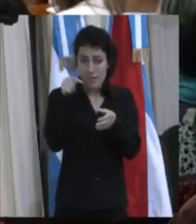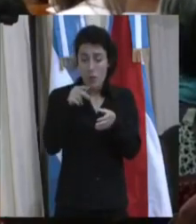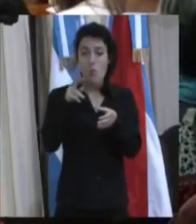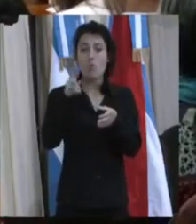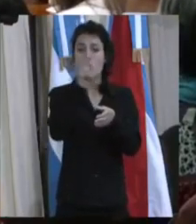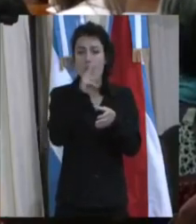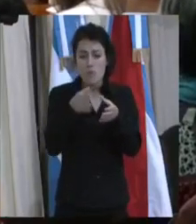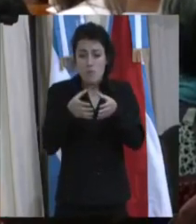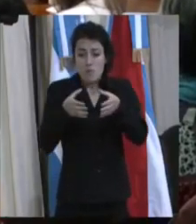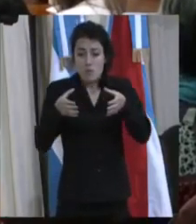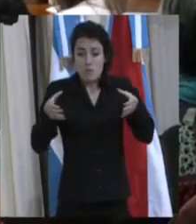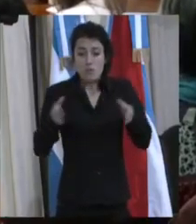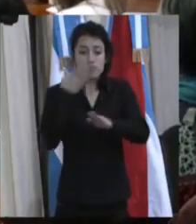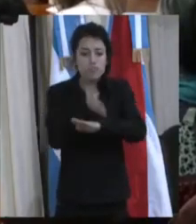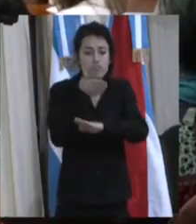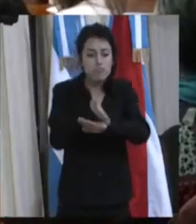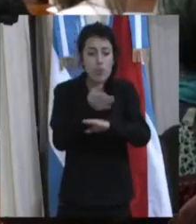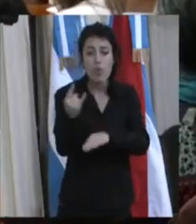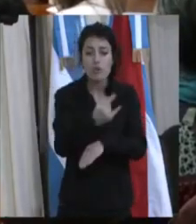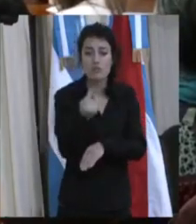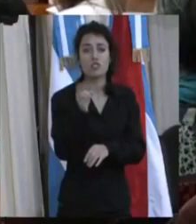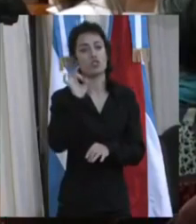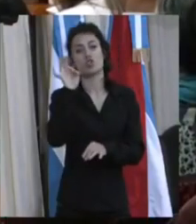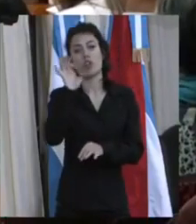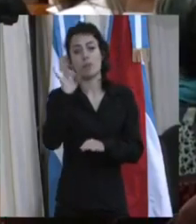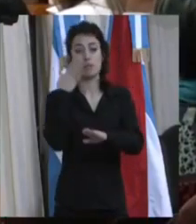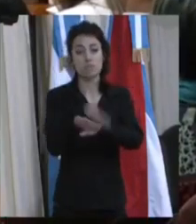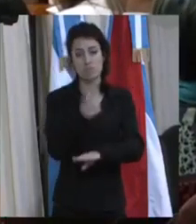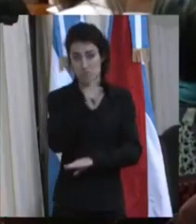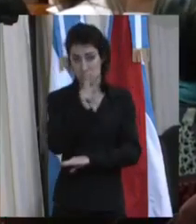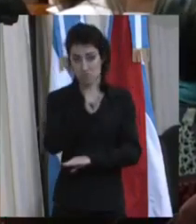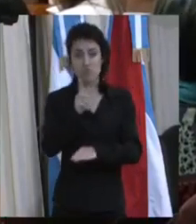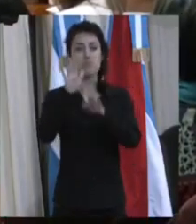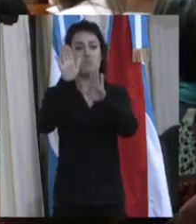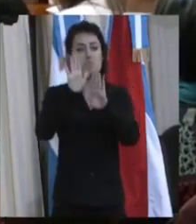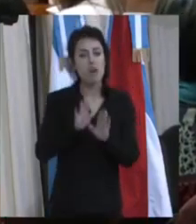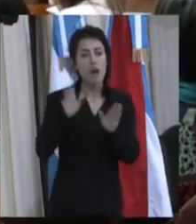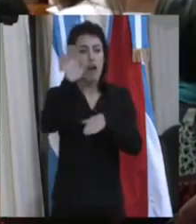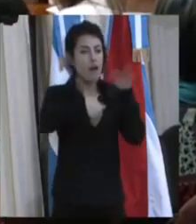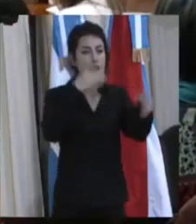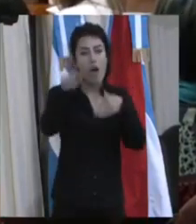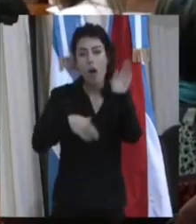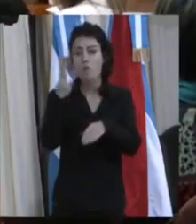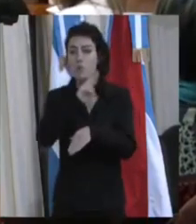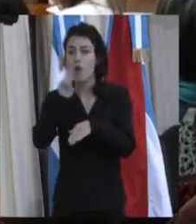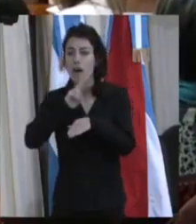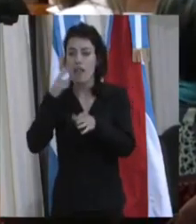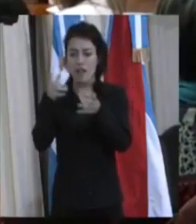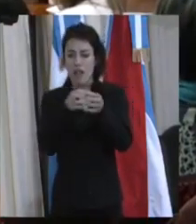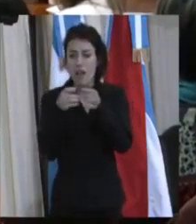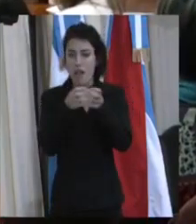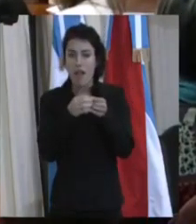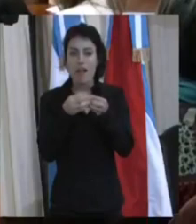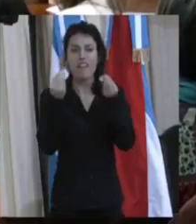mujeres que ingresan a las universidades y no solo ingresan, sino que también se organizan para convocar a otras mujeres para discutir lo